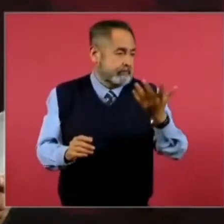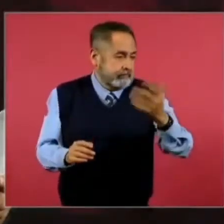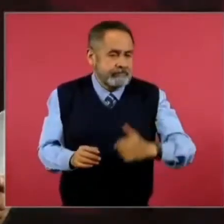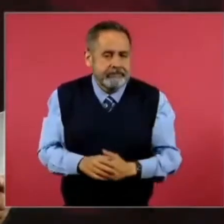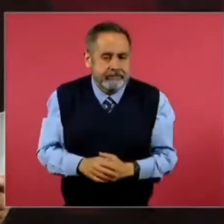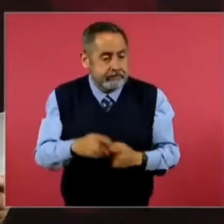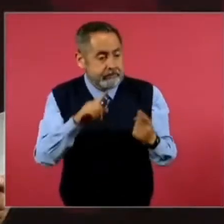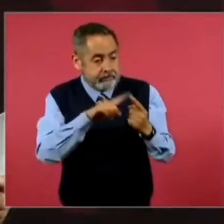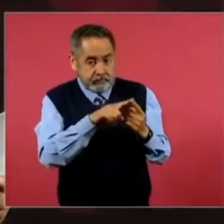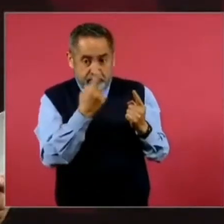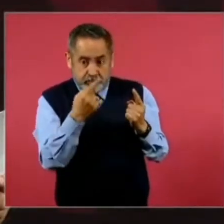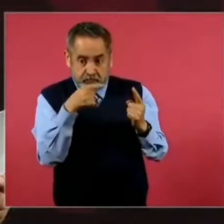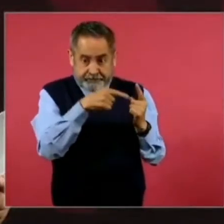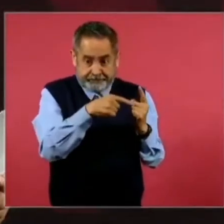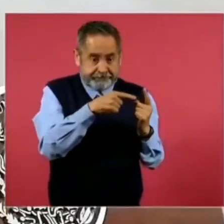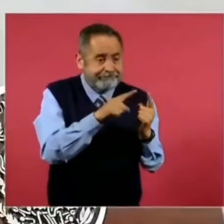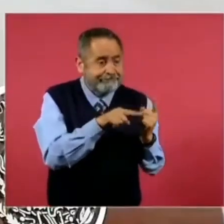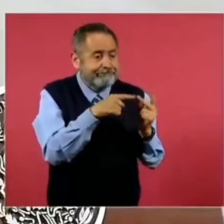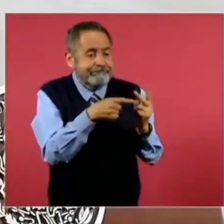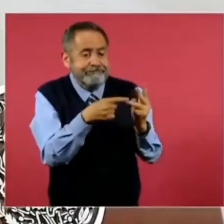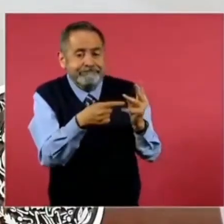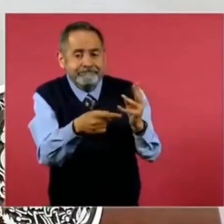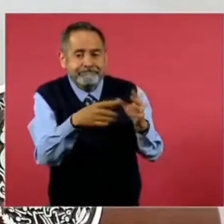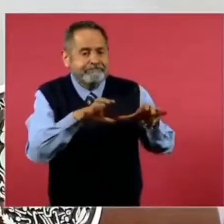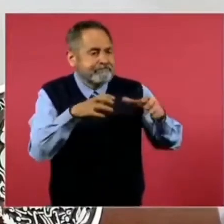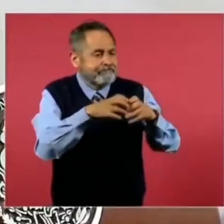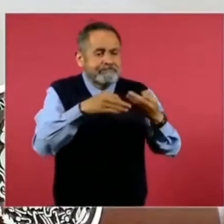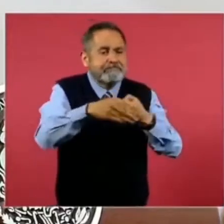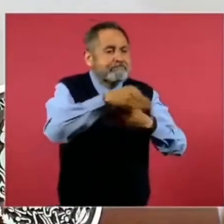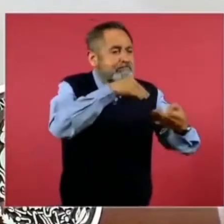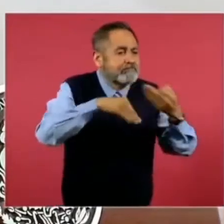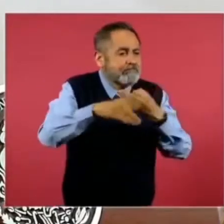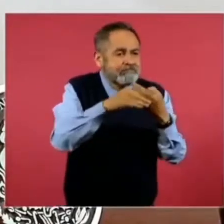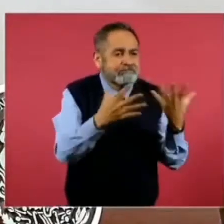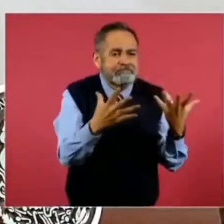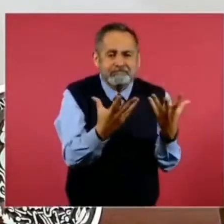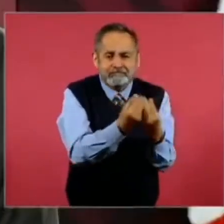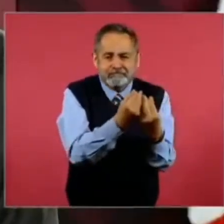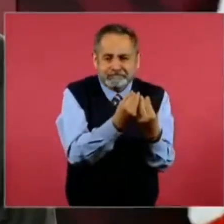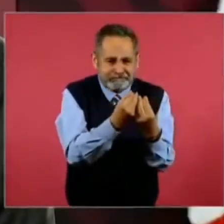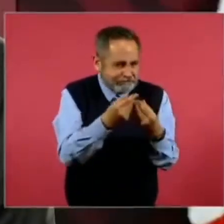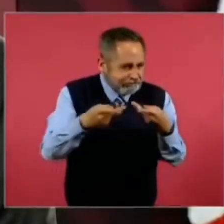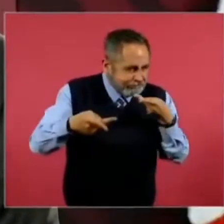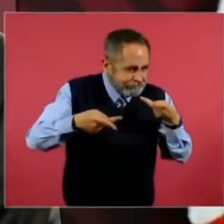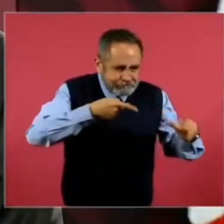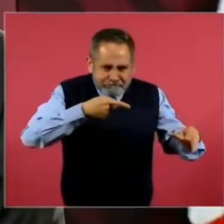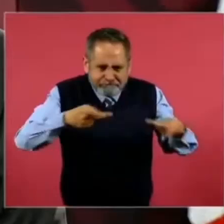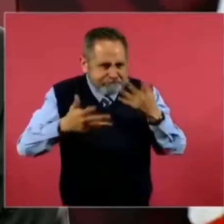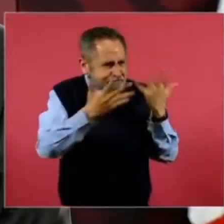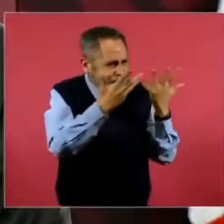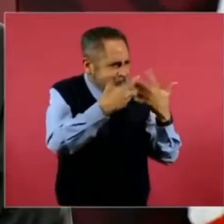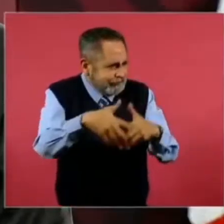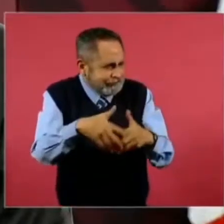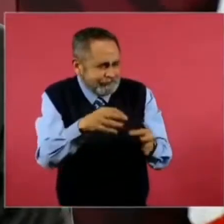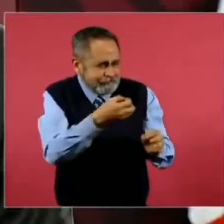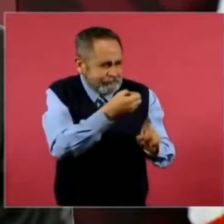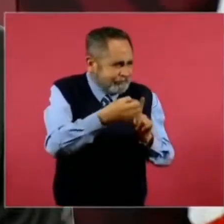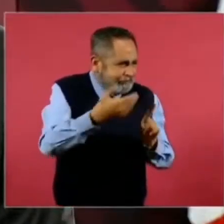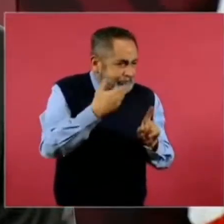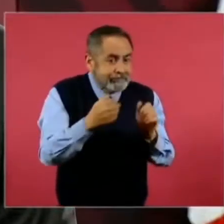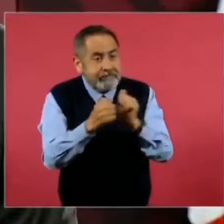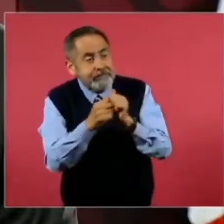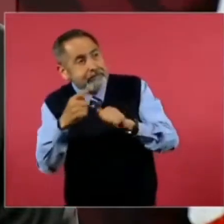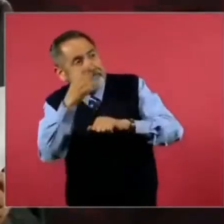solo ella, sino fue una lanzada bien orquestada desde el